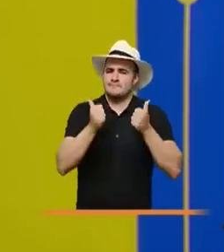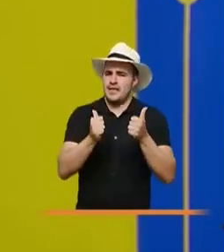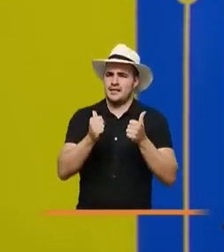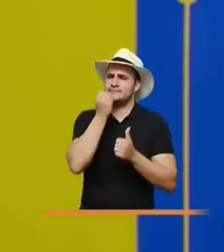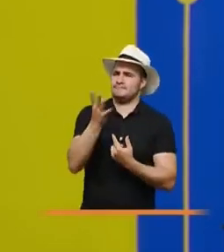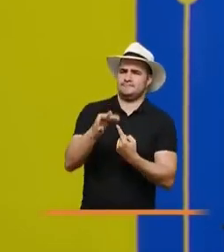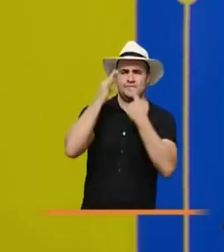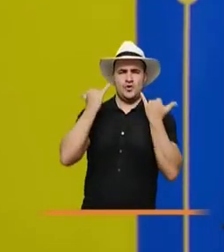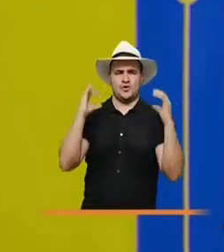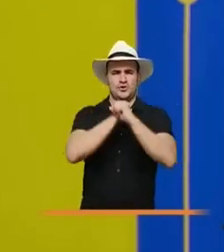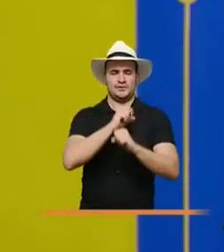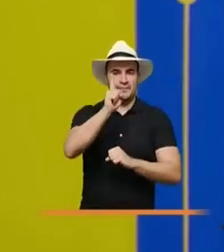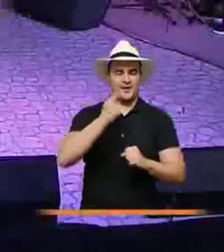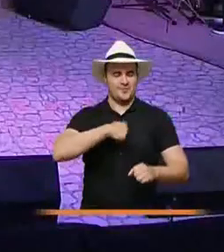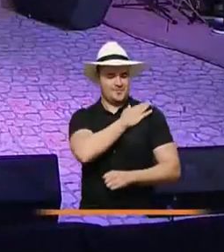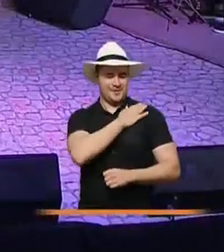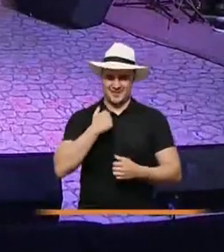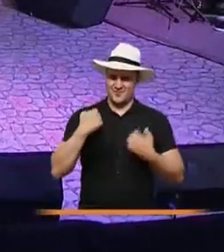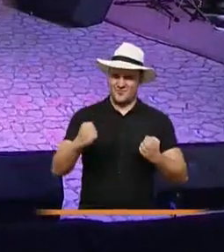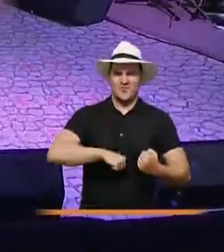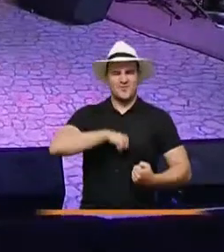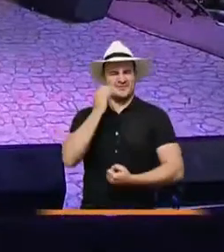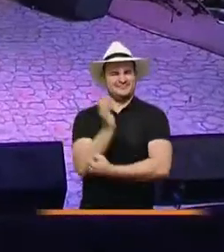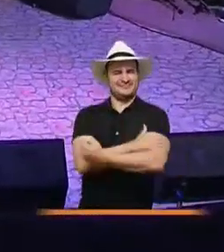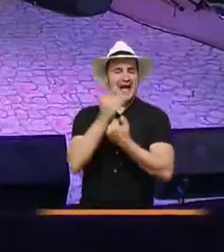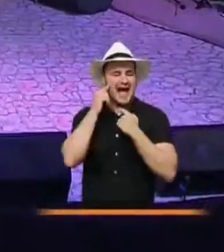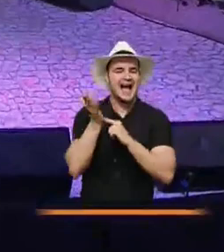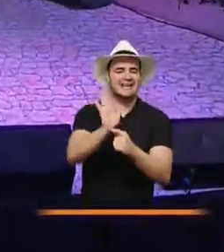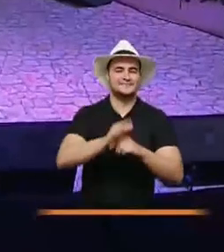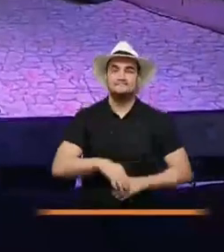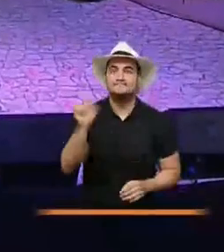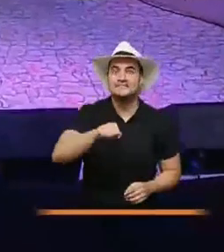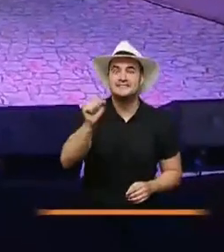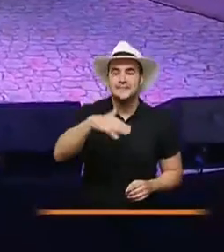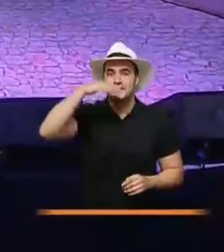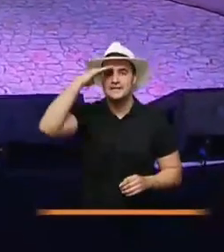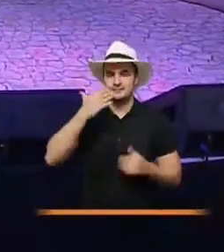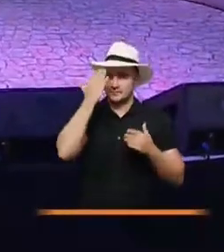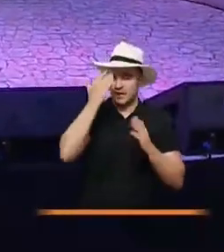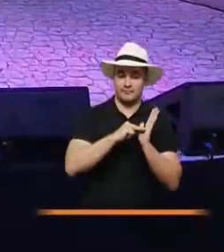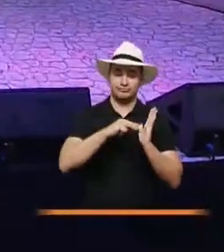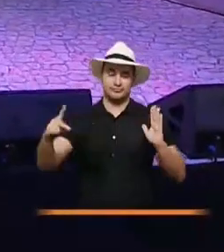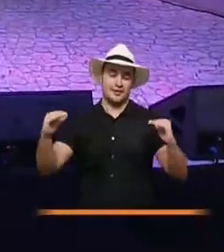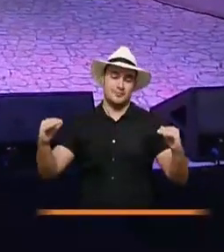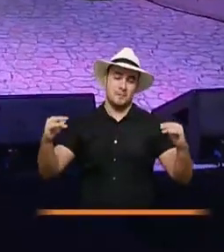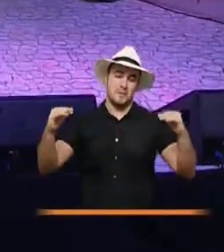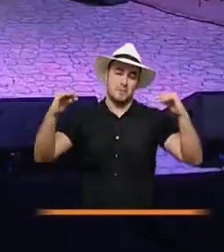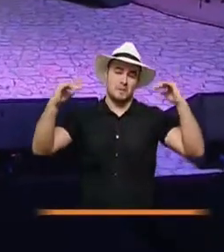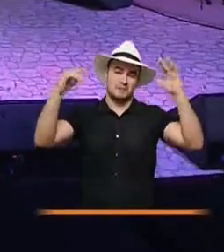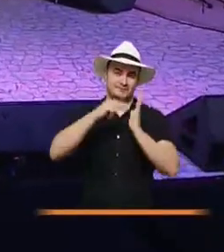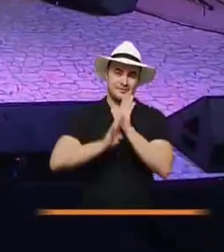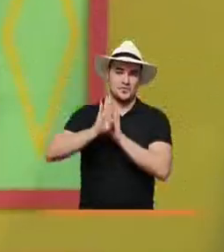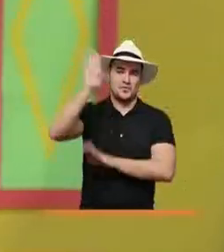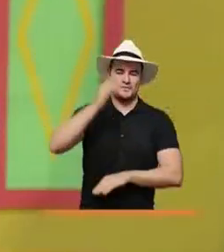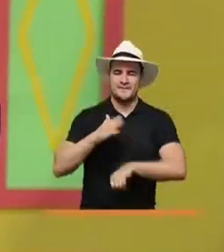colombia de qué estamos hechos los países claro que sí y recordemos además que medellín es tecnología y por eso nosotros los invitamos